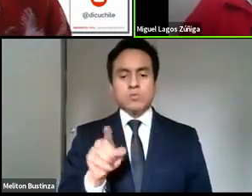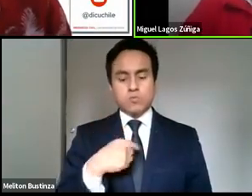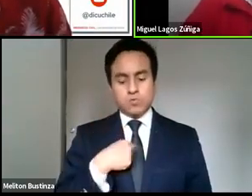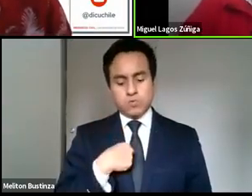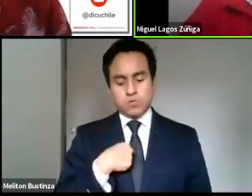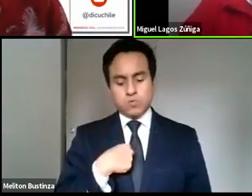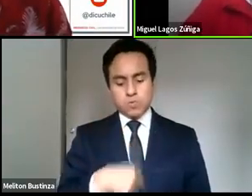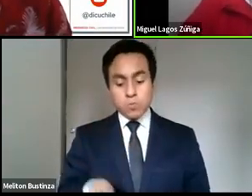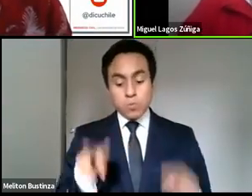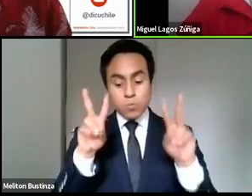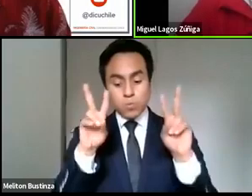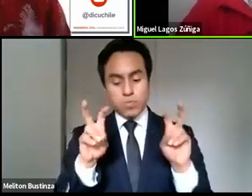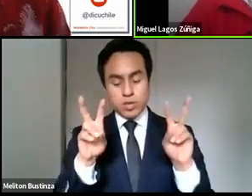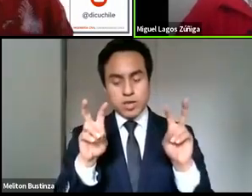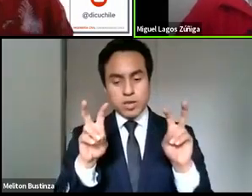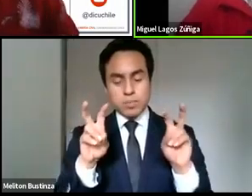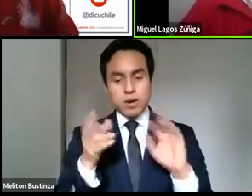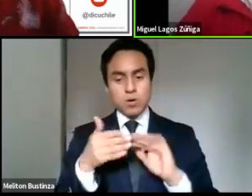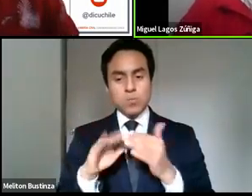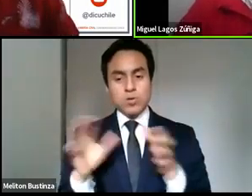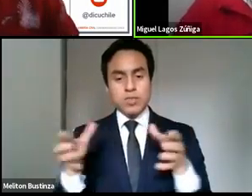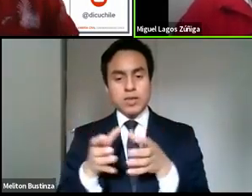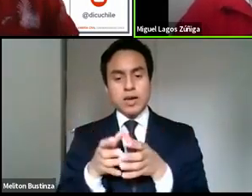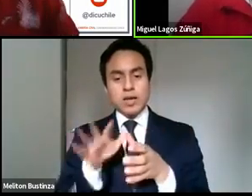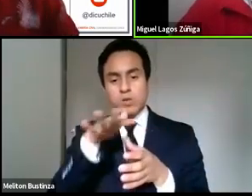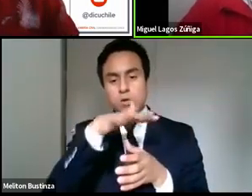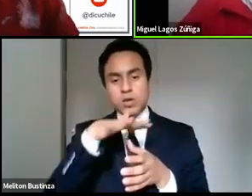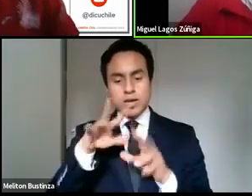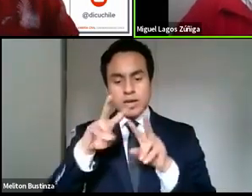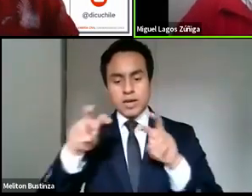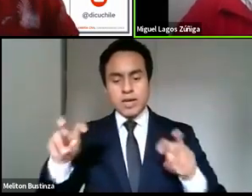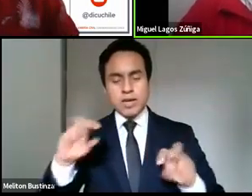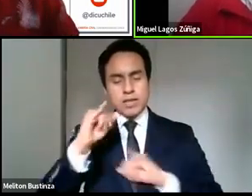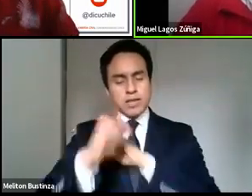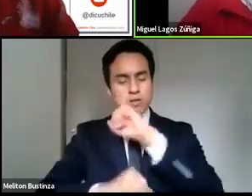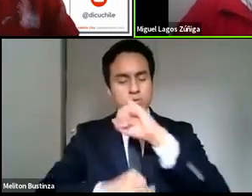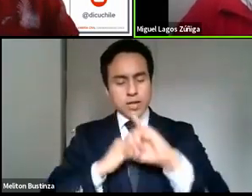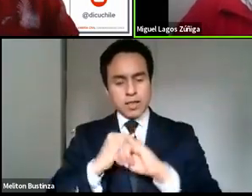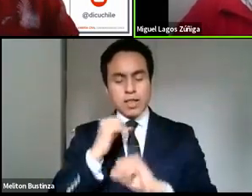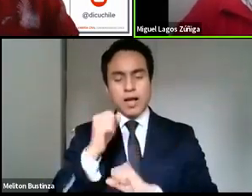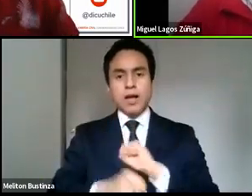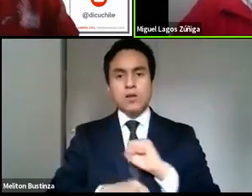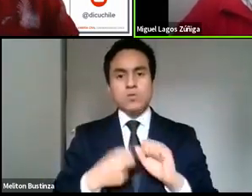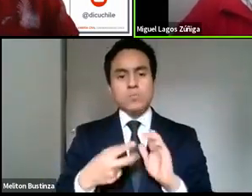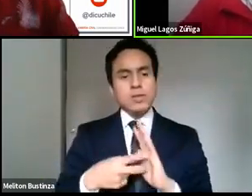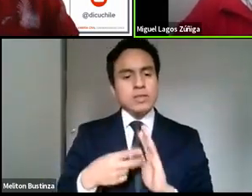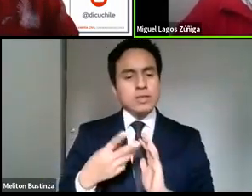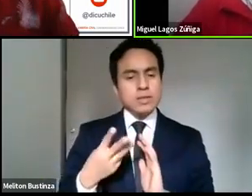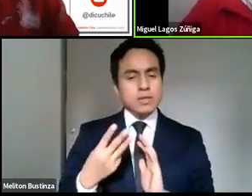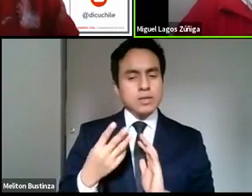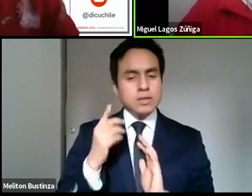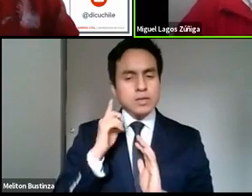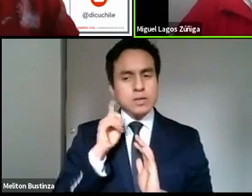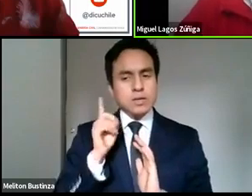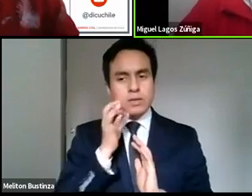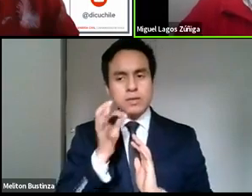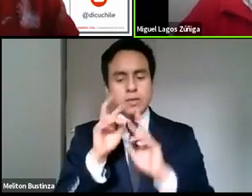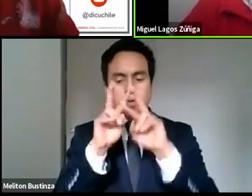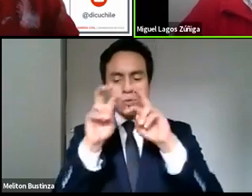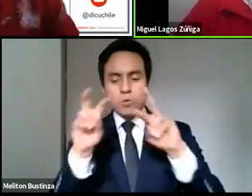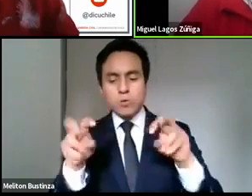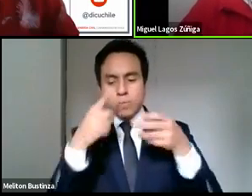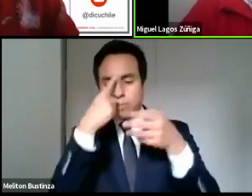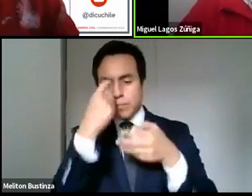Hay un tema que la comunidad hidrológica internacional, a partir del año 2013, empezó a estudiar de un modo más